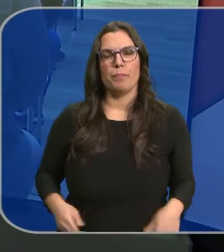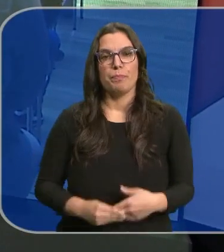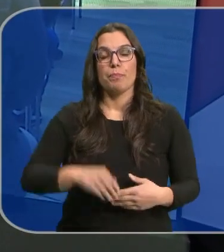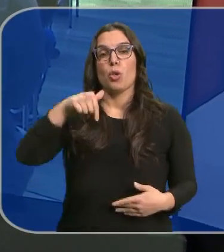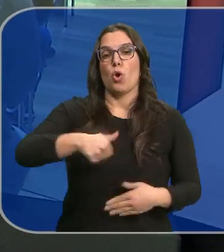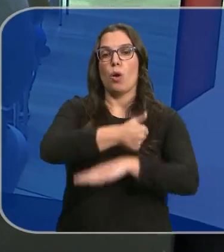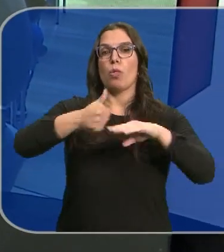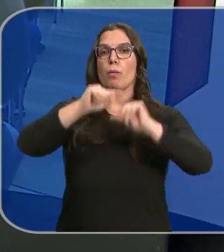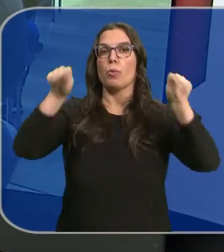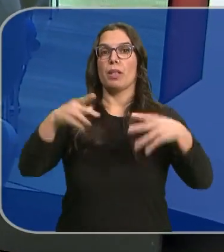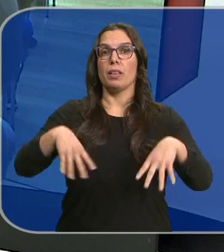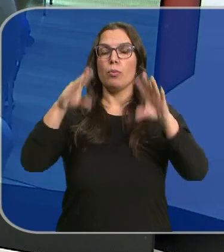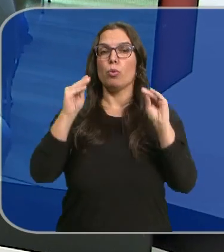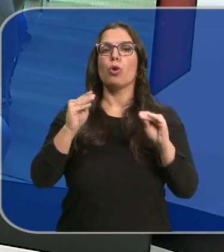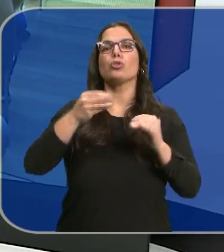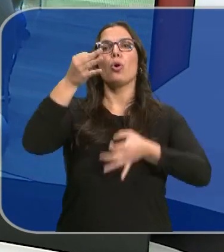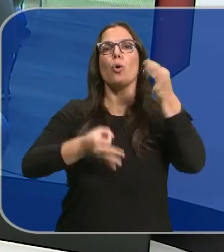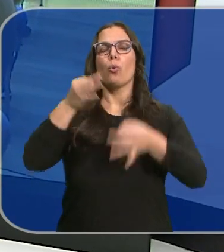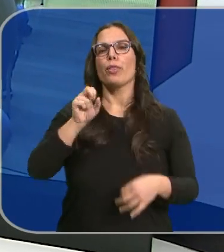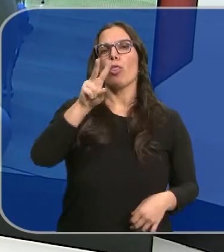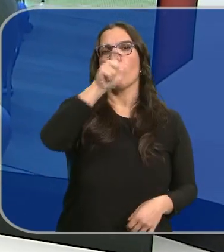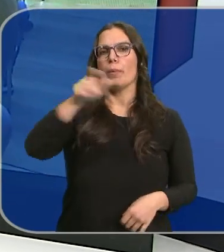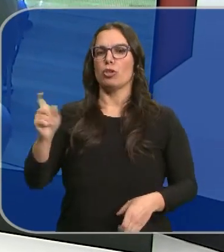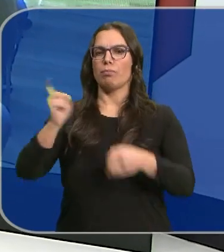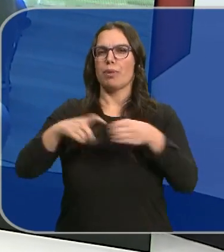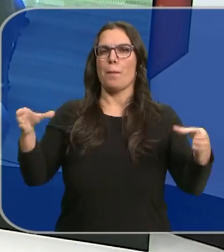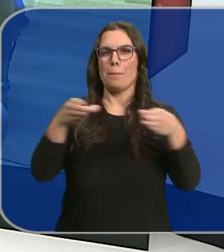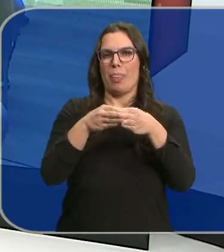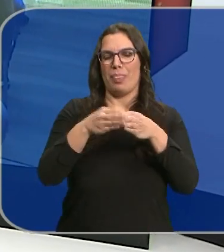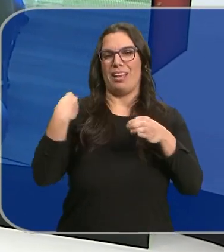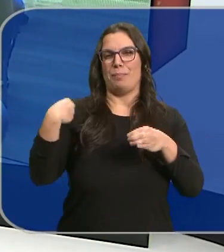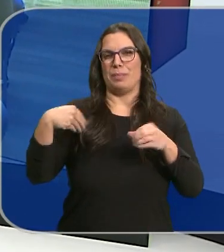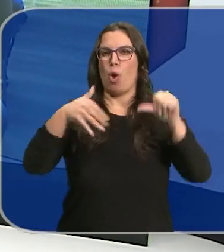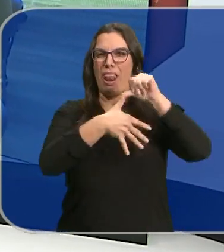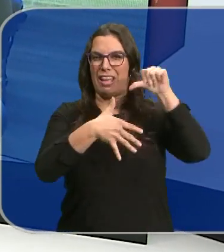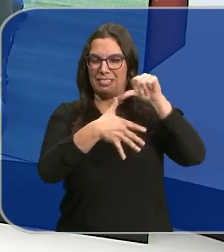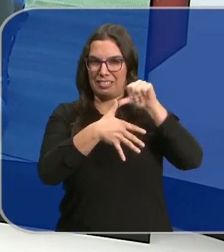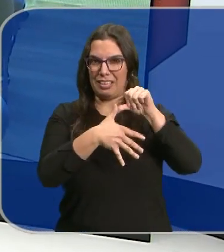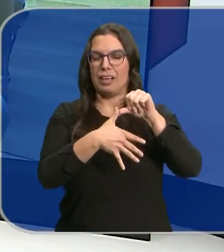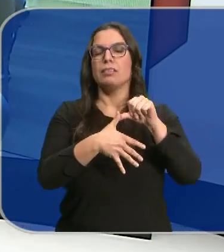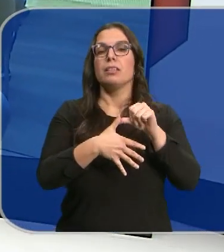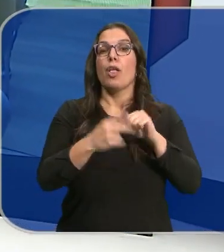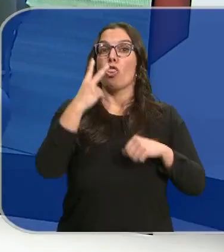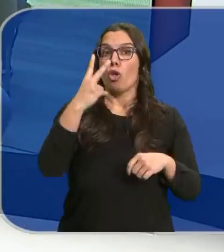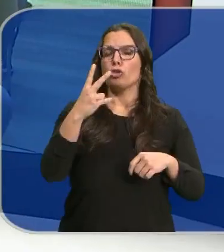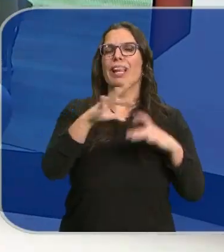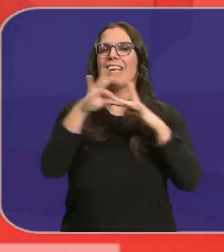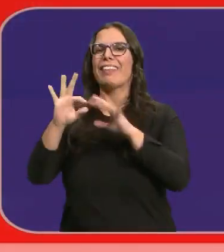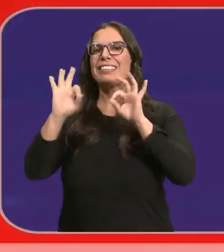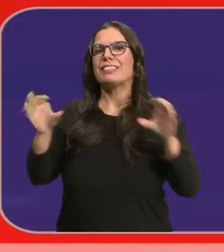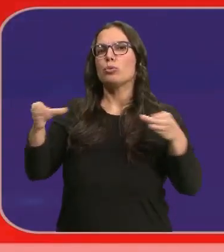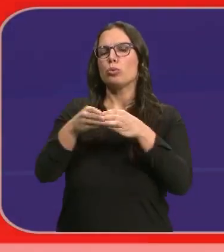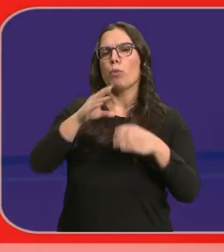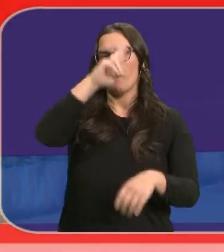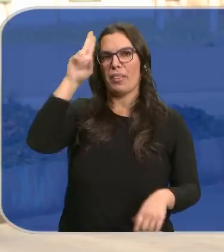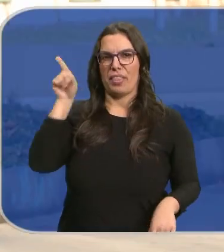juzgaba en la Audiencia Provincial de Burgos a 12 integrantes de los Latin King, 2 de ellos cabecillas de la banda en Madrid.